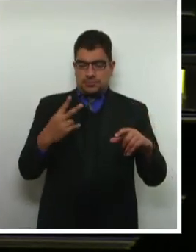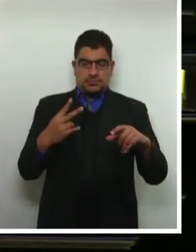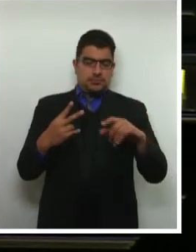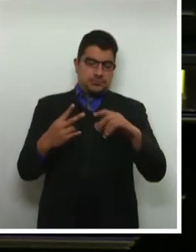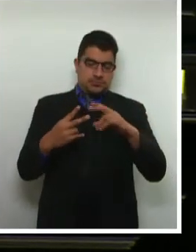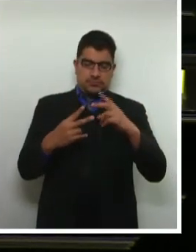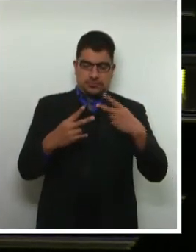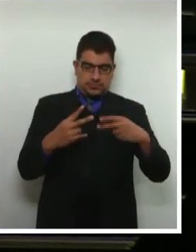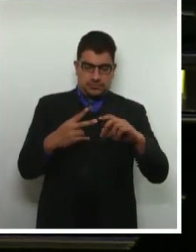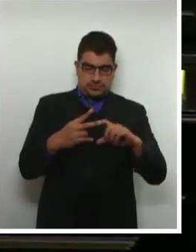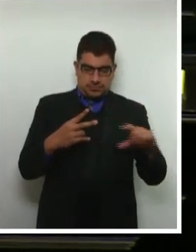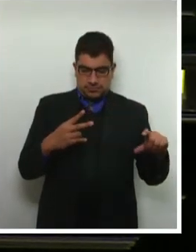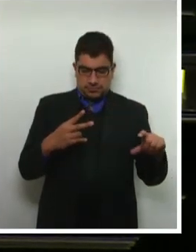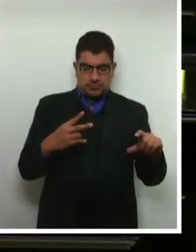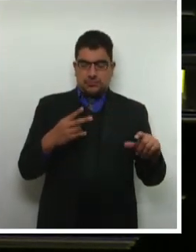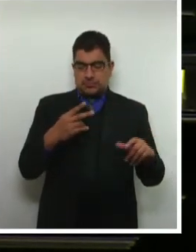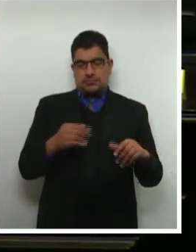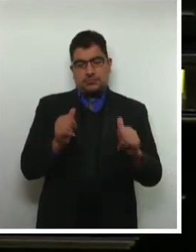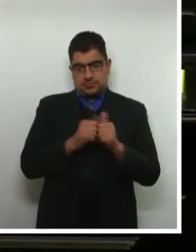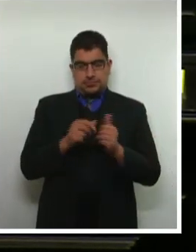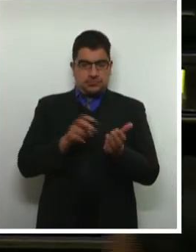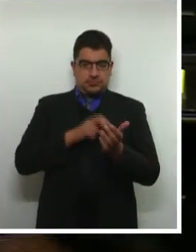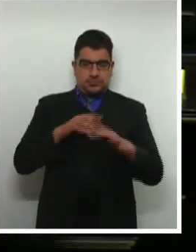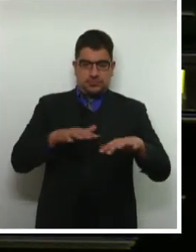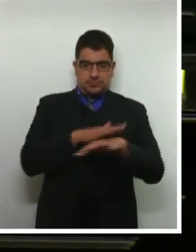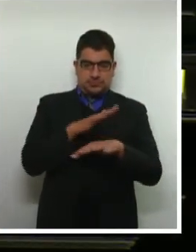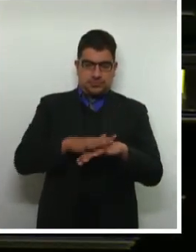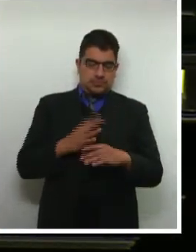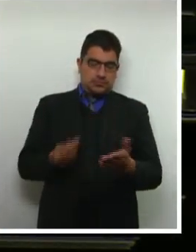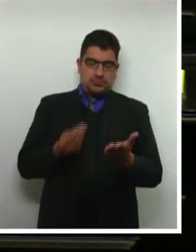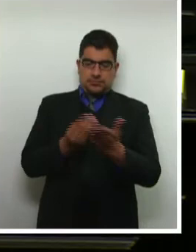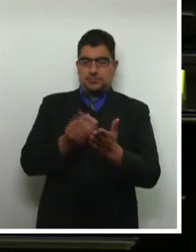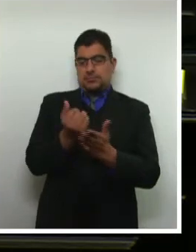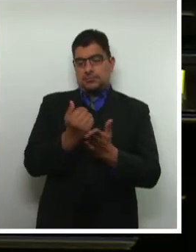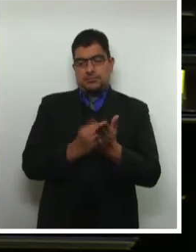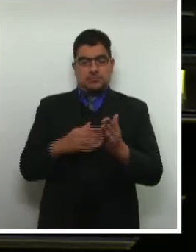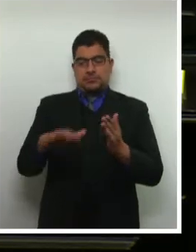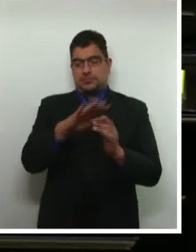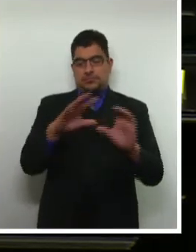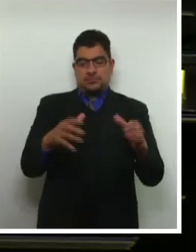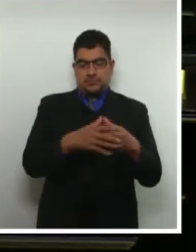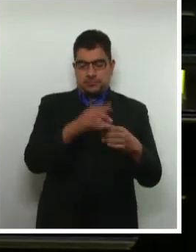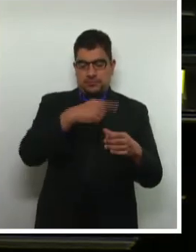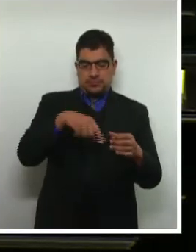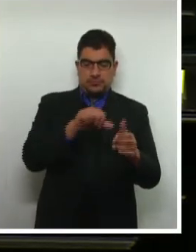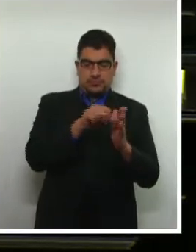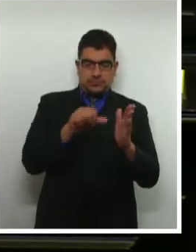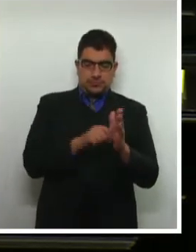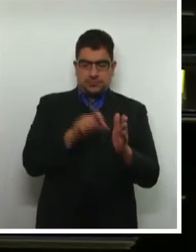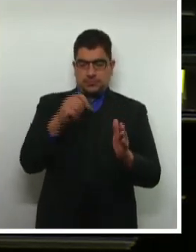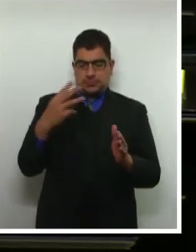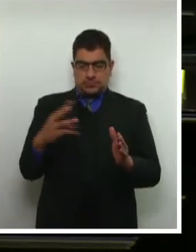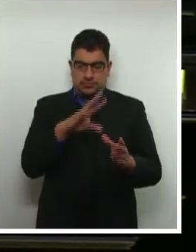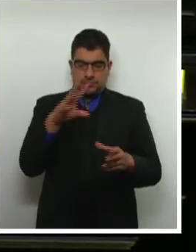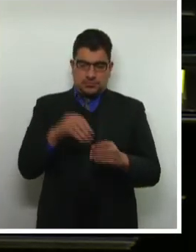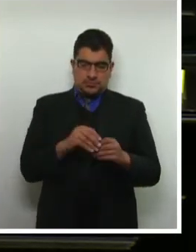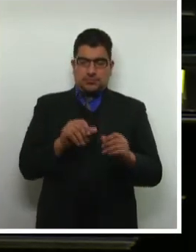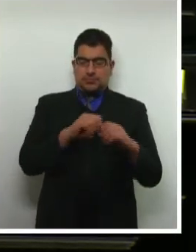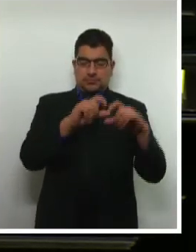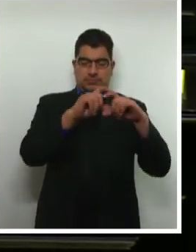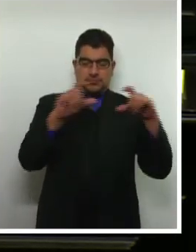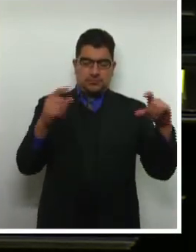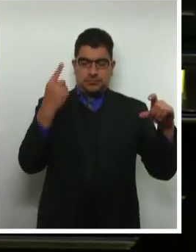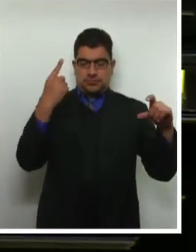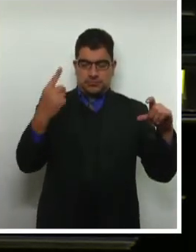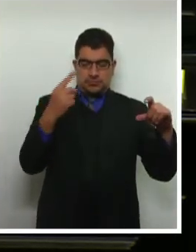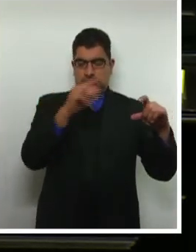2, segundo párrafo. Y con las modificaciones aprobadas por la Asamblea, el artículo 23, en el párrafo